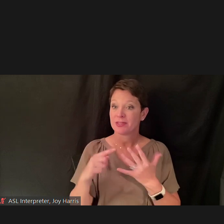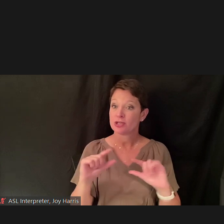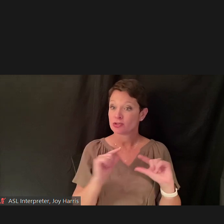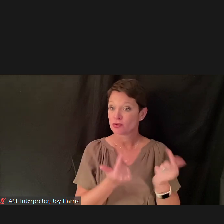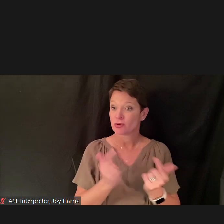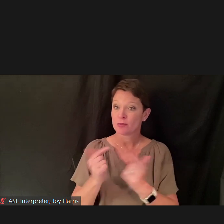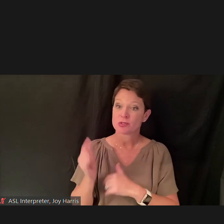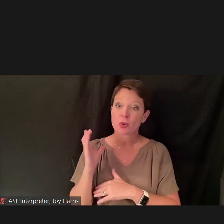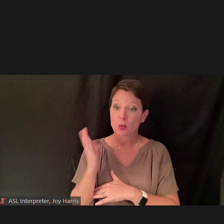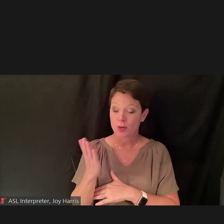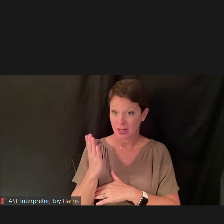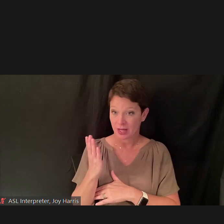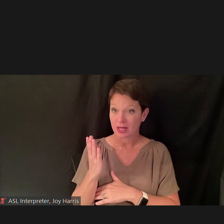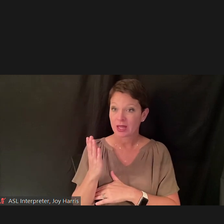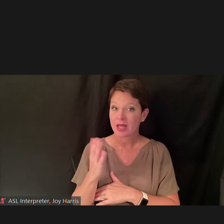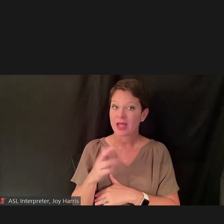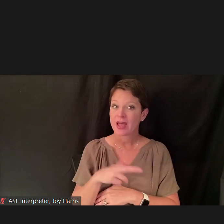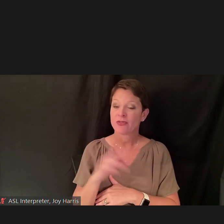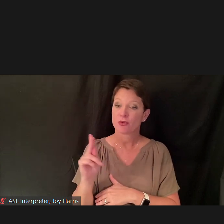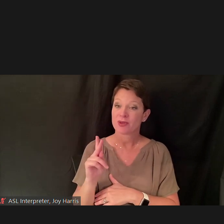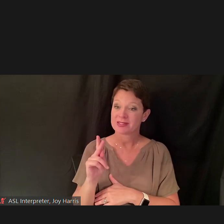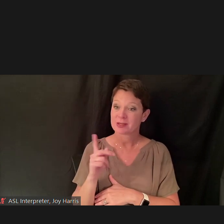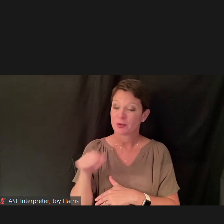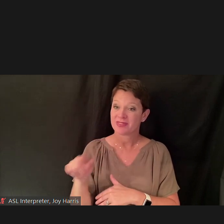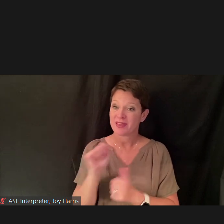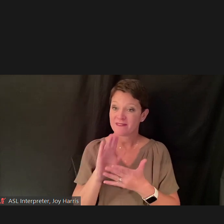Vamos a analizar cada grupo,